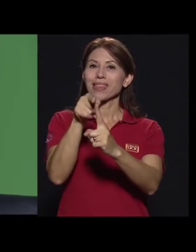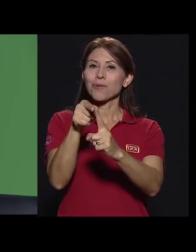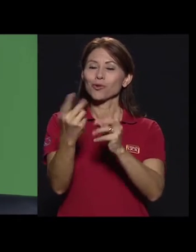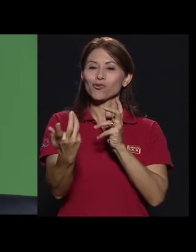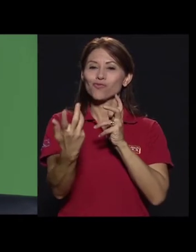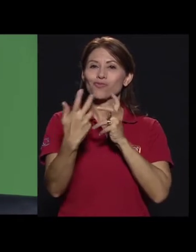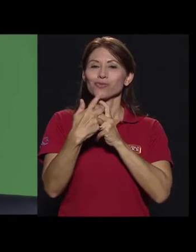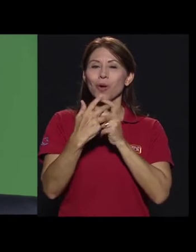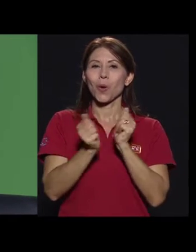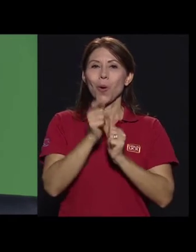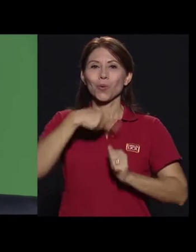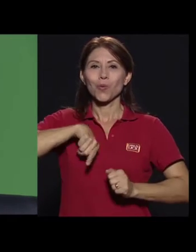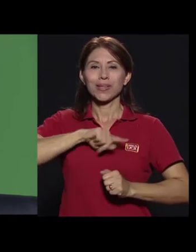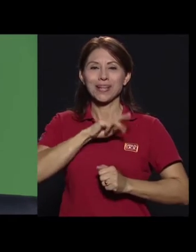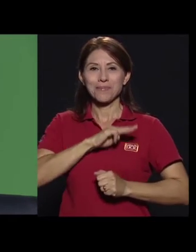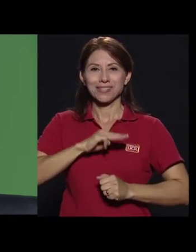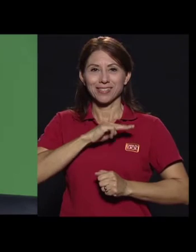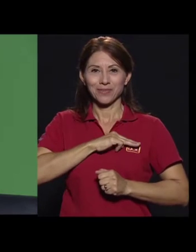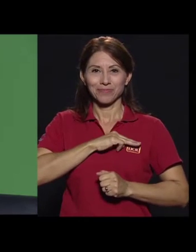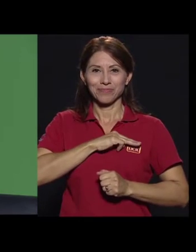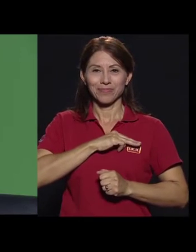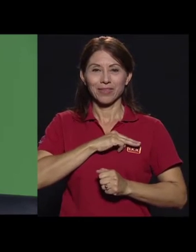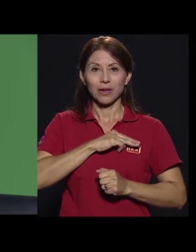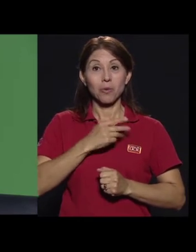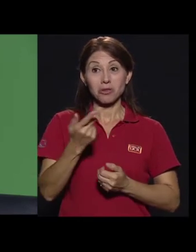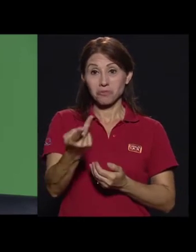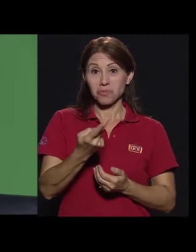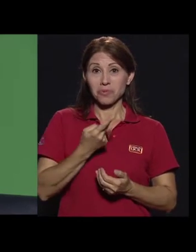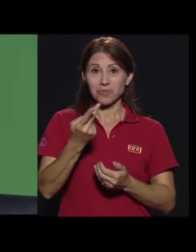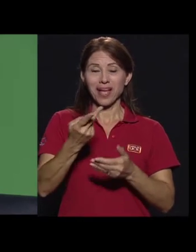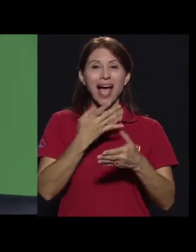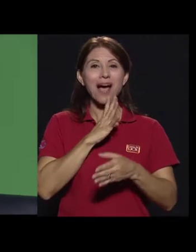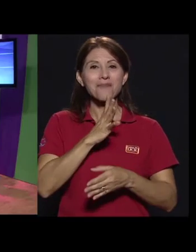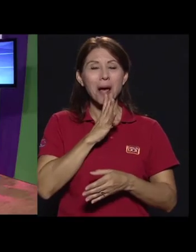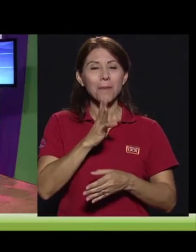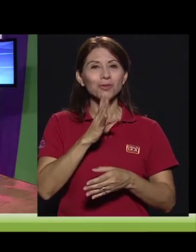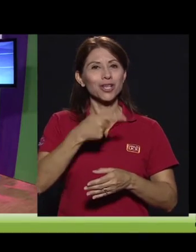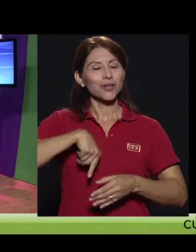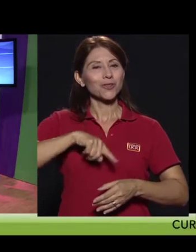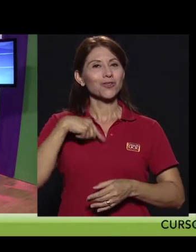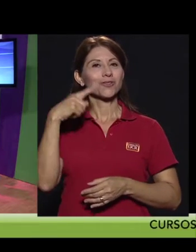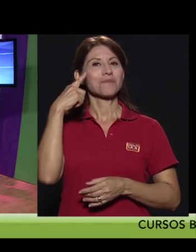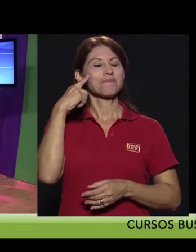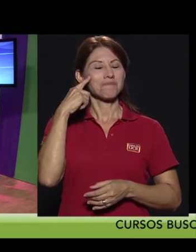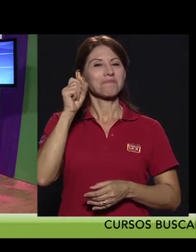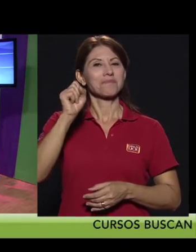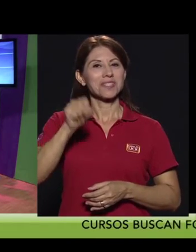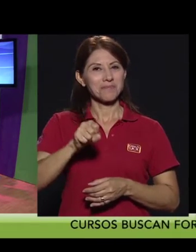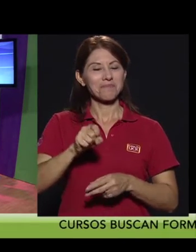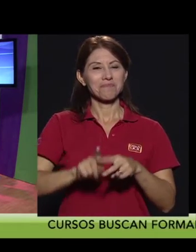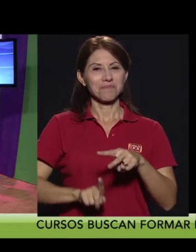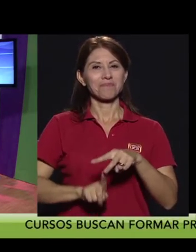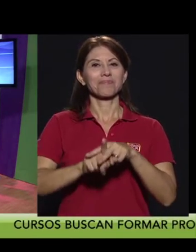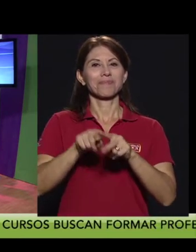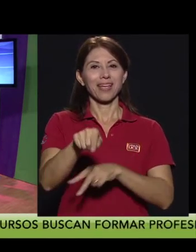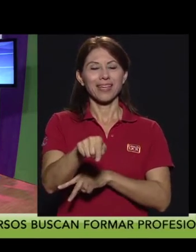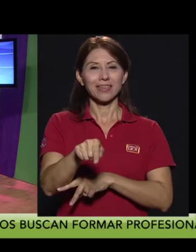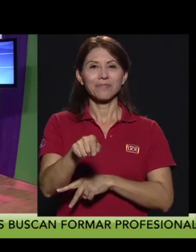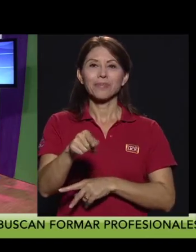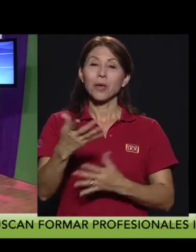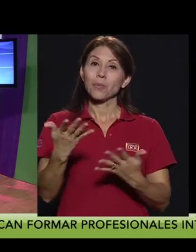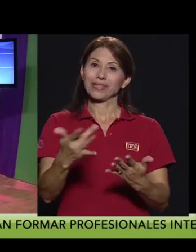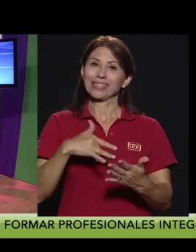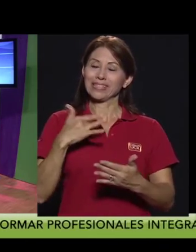nosotros, pues se juntó y en el momento en hablamos hicimos clic, verdad, dijimos, es aquí. Tuvimos todo el apoyo